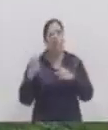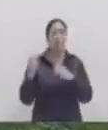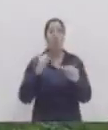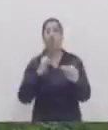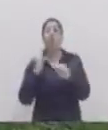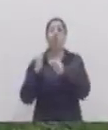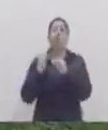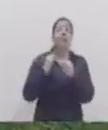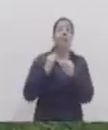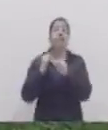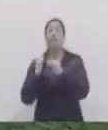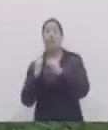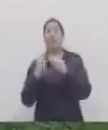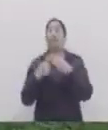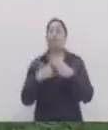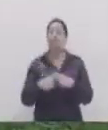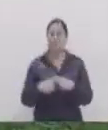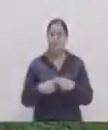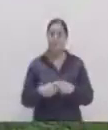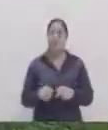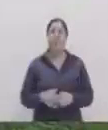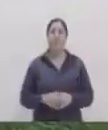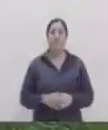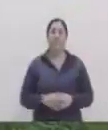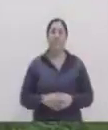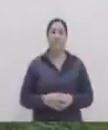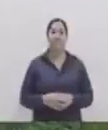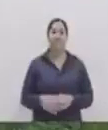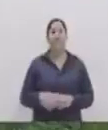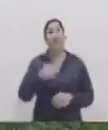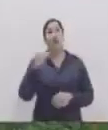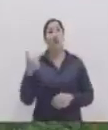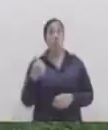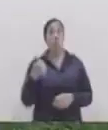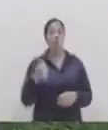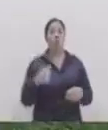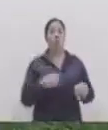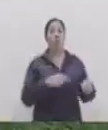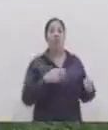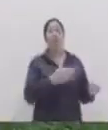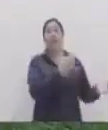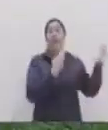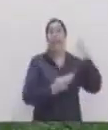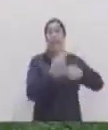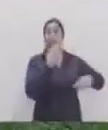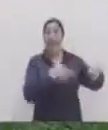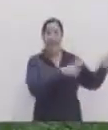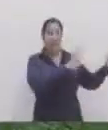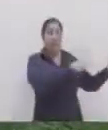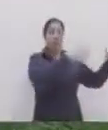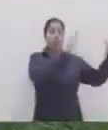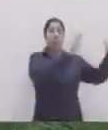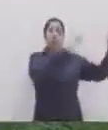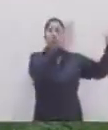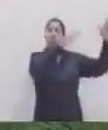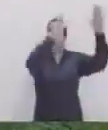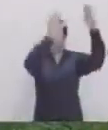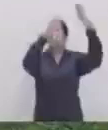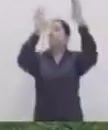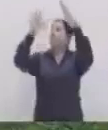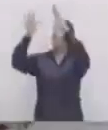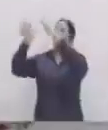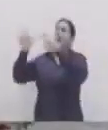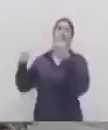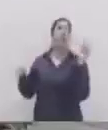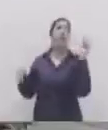por el mes de abril sucede este caso. Mientras que el vuelo de occidente a oriente, es decir, cuando vienen de